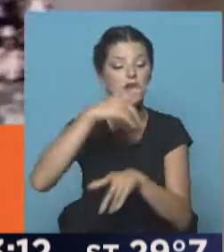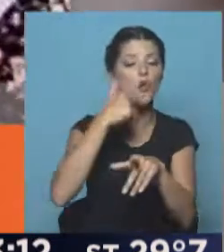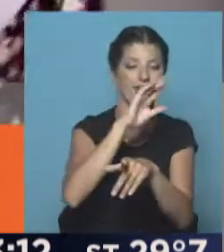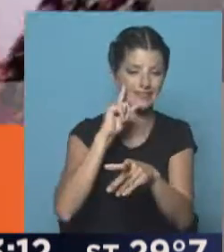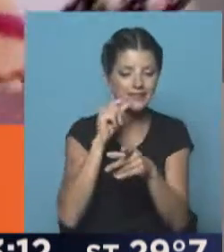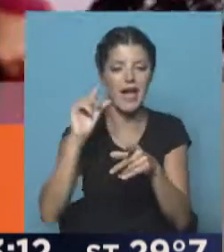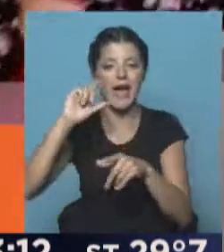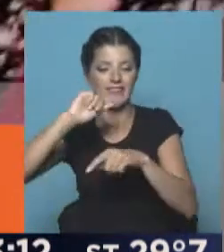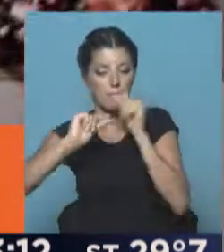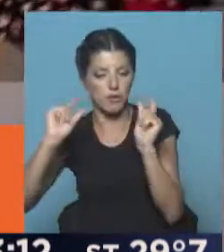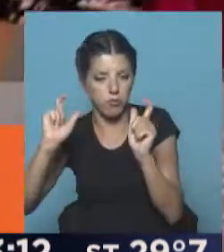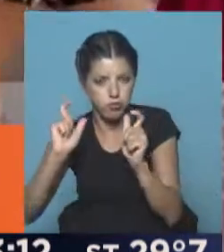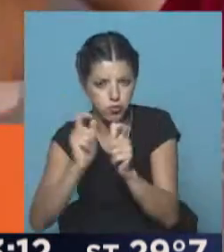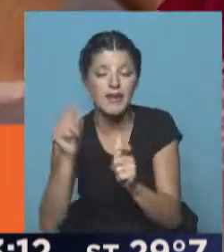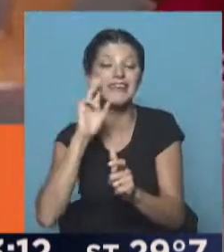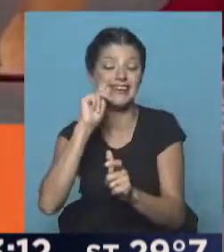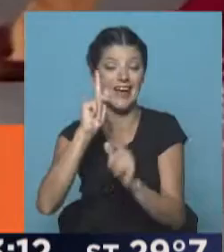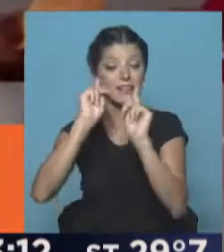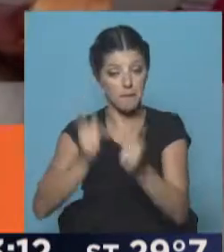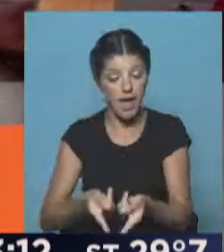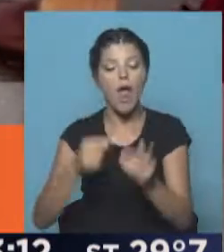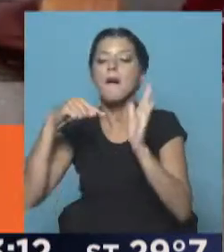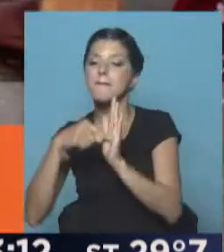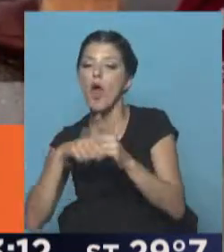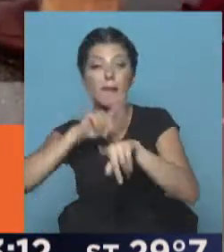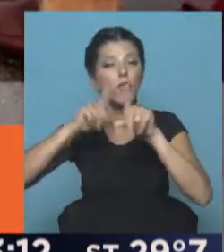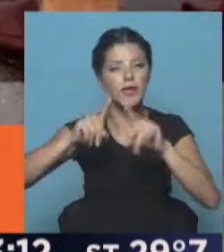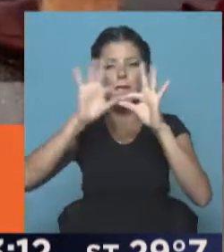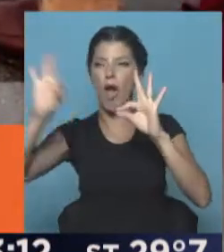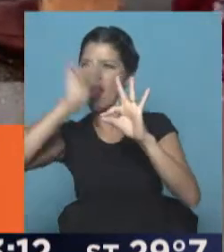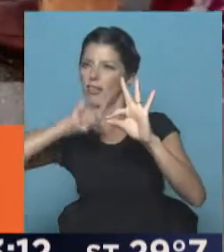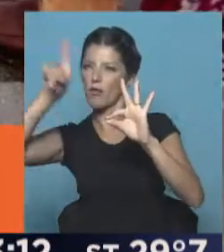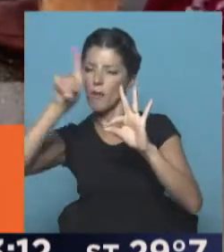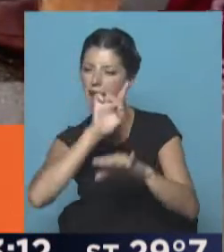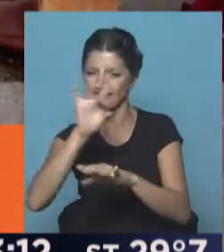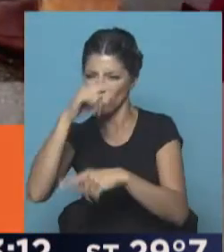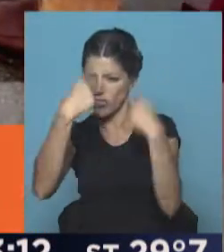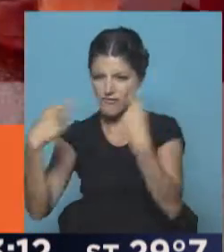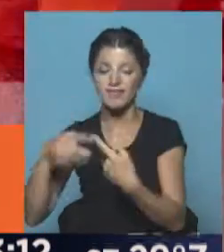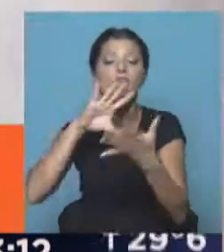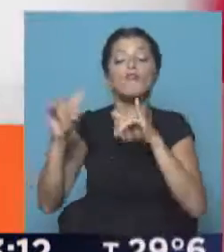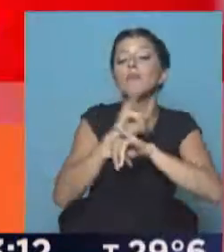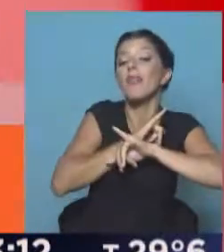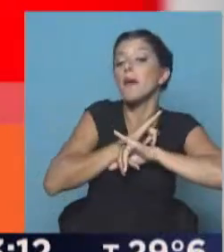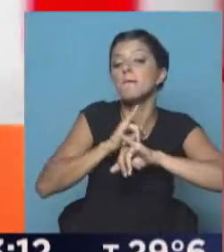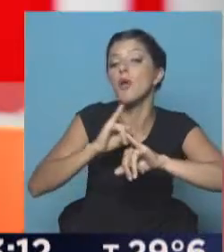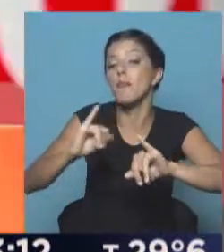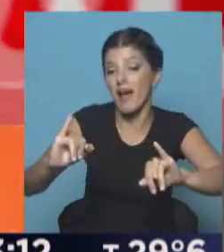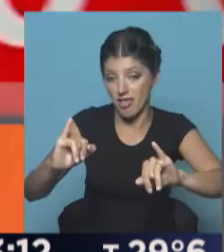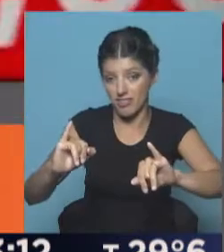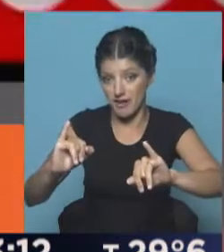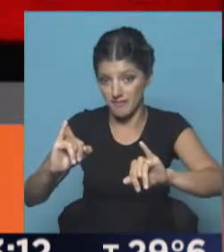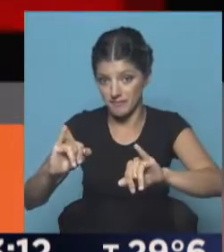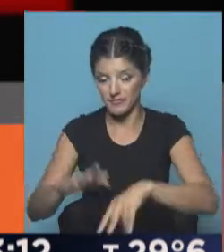Irak, golpea de manera letal en el escenario europeo mediante una combinación de propaganda y narrativa que ofrece a la